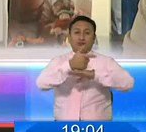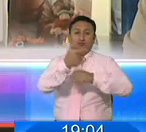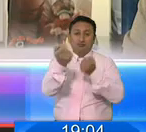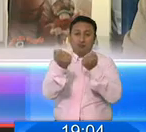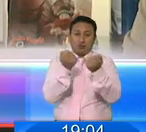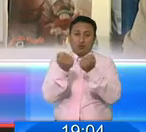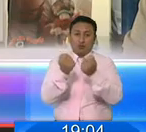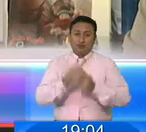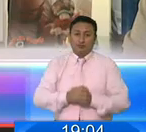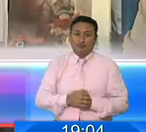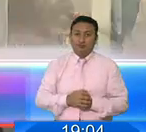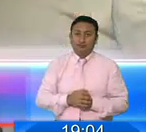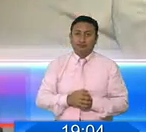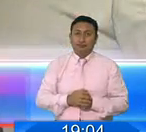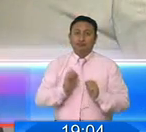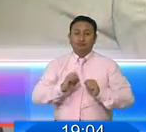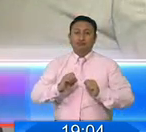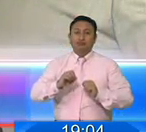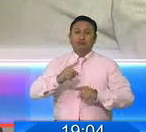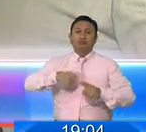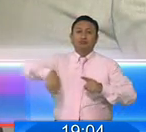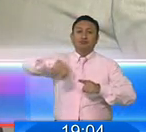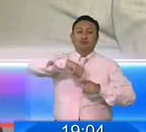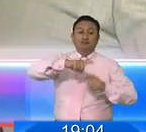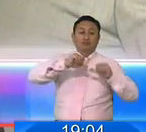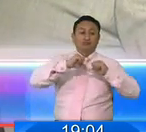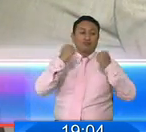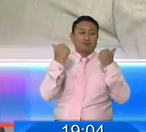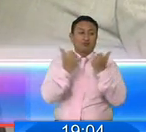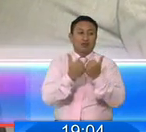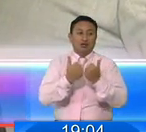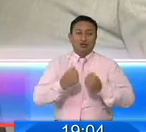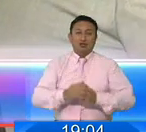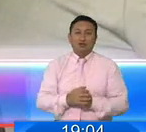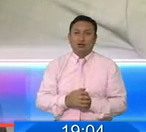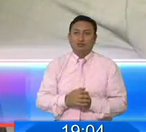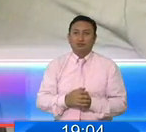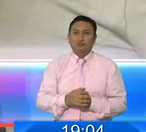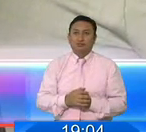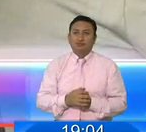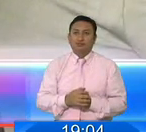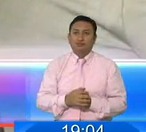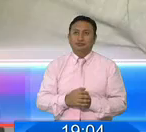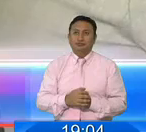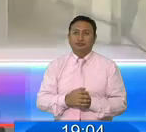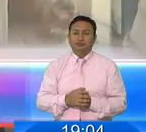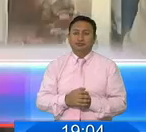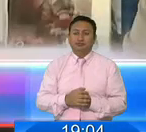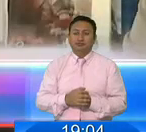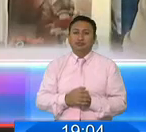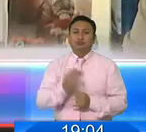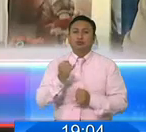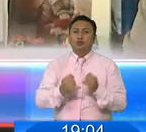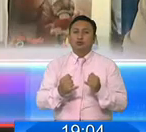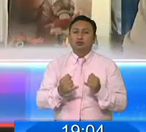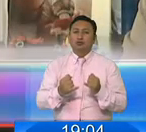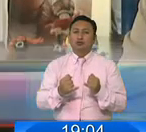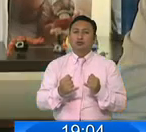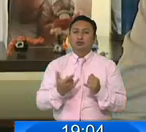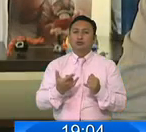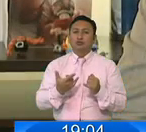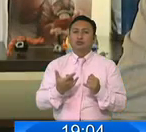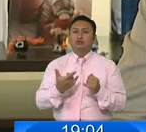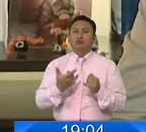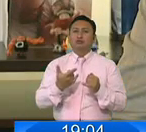control y regresarla a la asamblea a la asamblea nacional y simplemente dejar leal al consejo